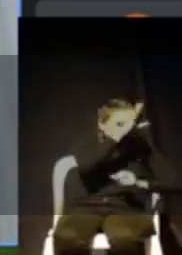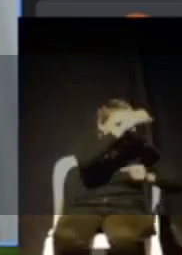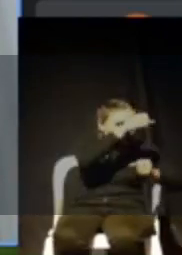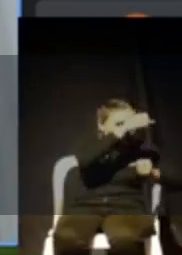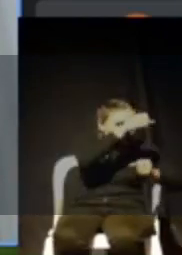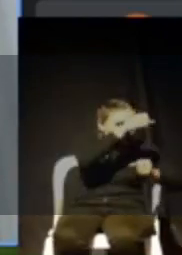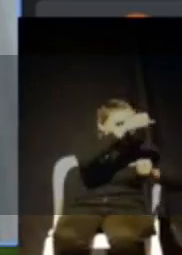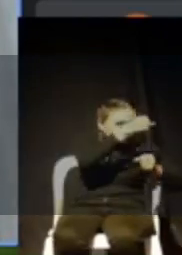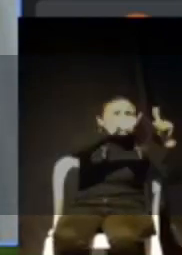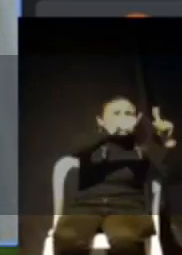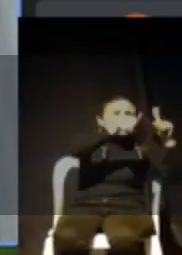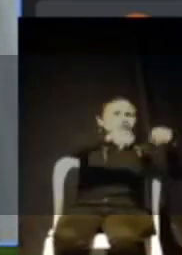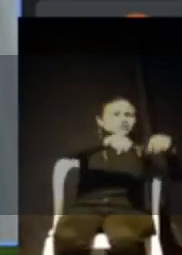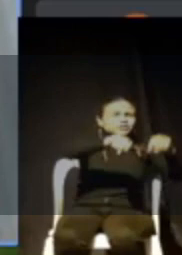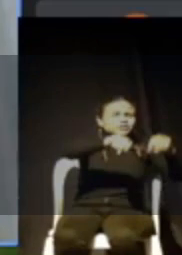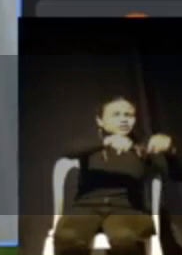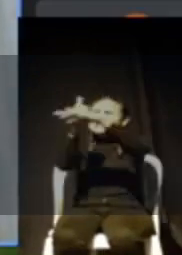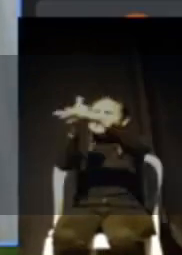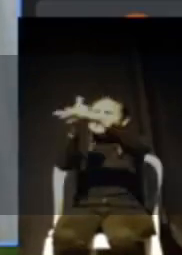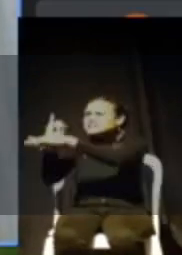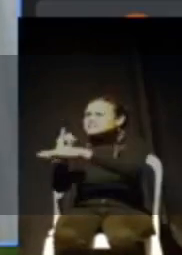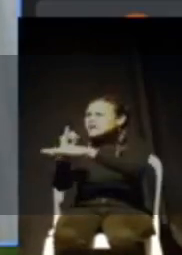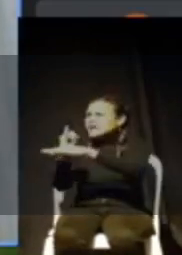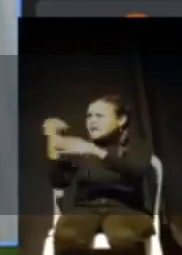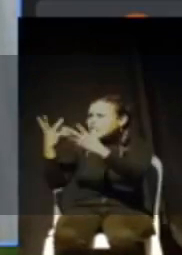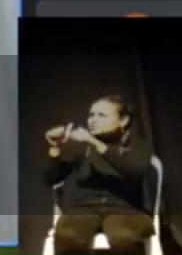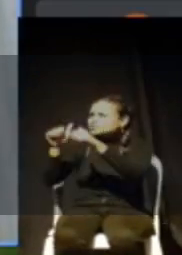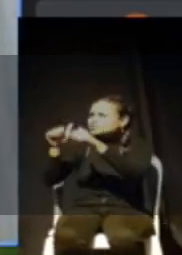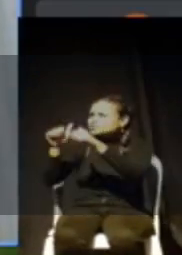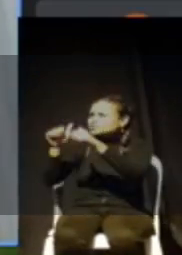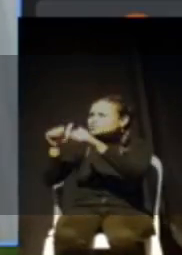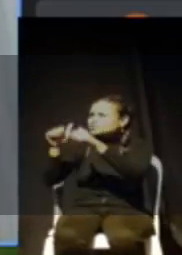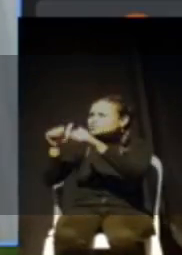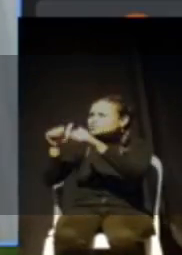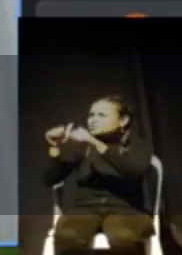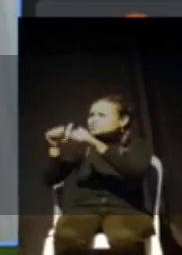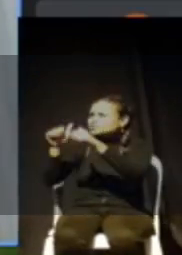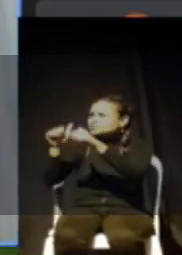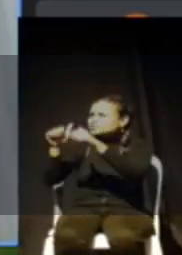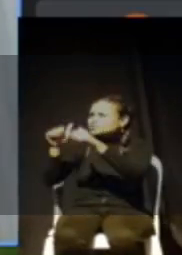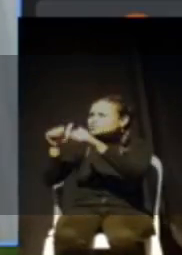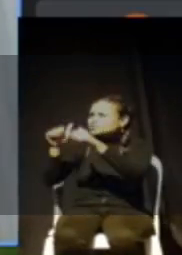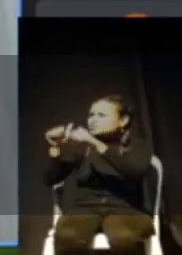perdón, en la ascendencia desde lo íntimo y lo cotidiano a las estructuras del